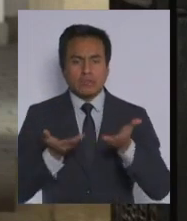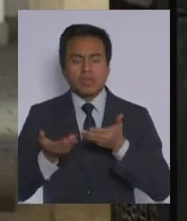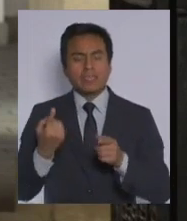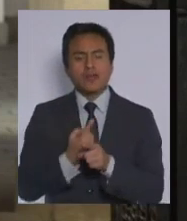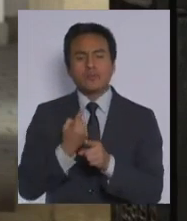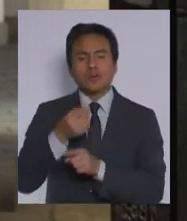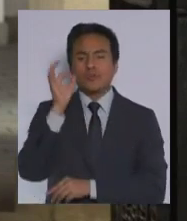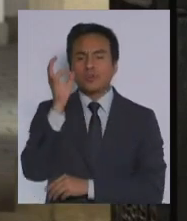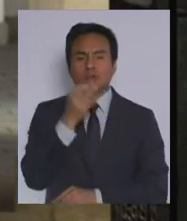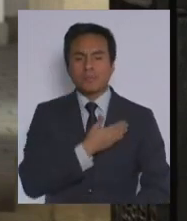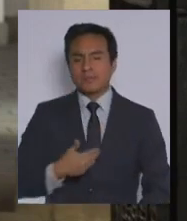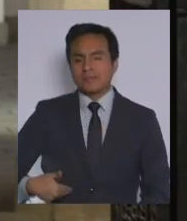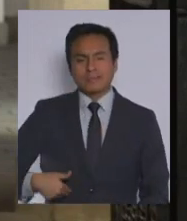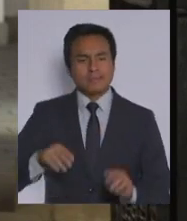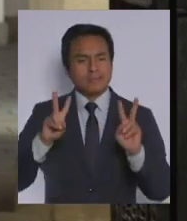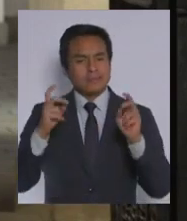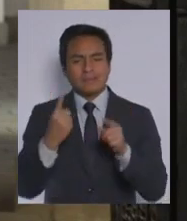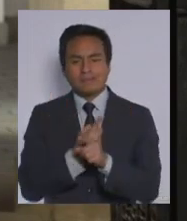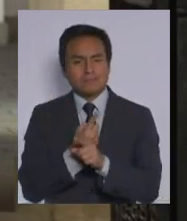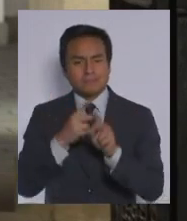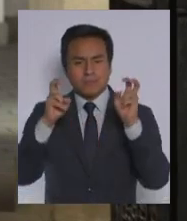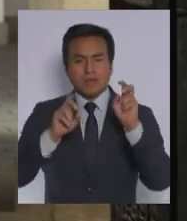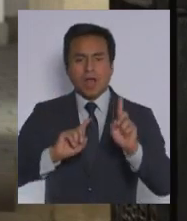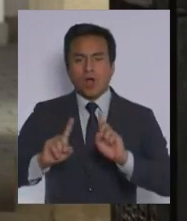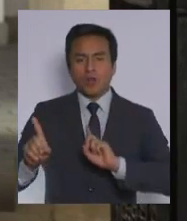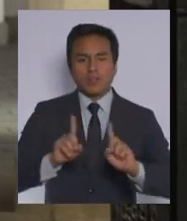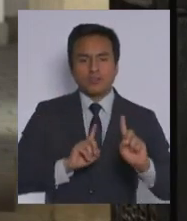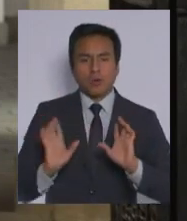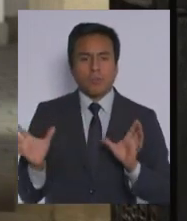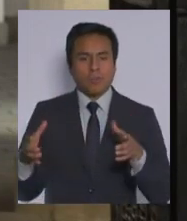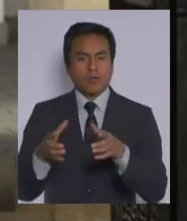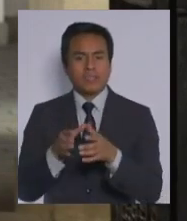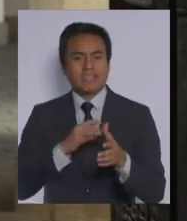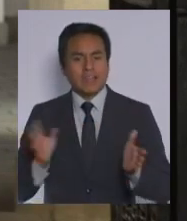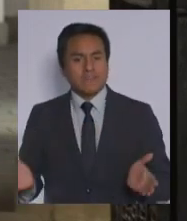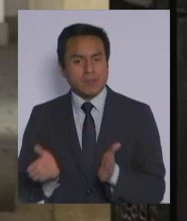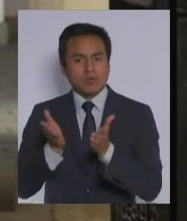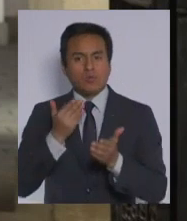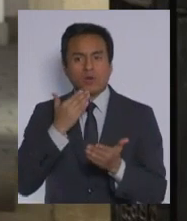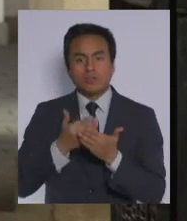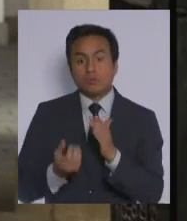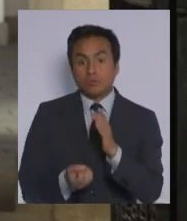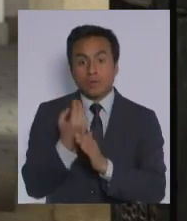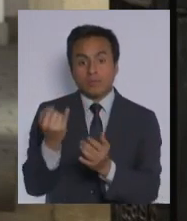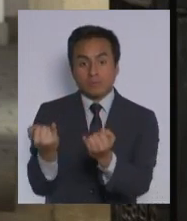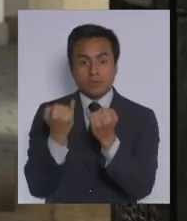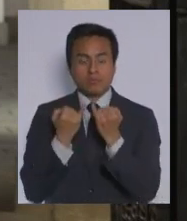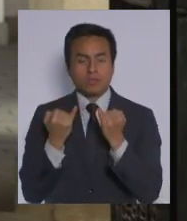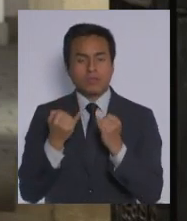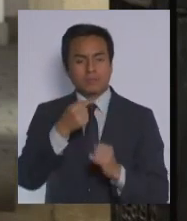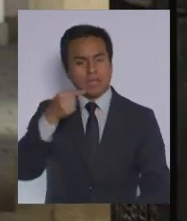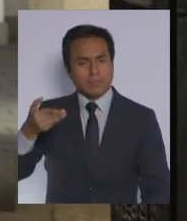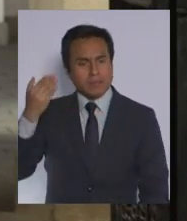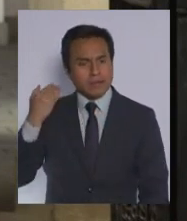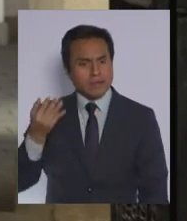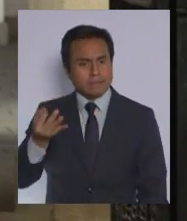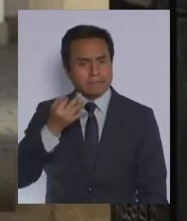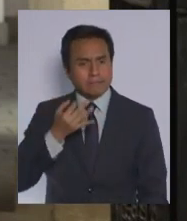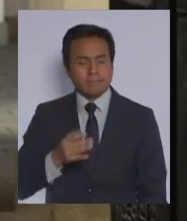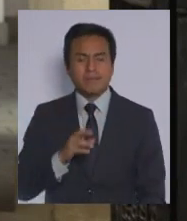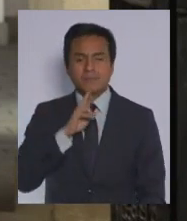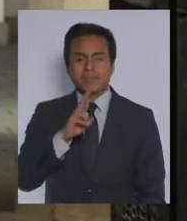conversó en esta reunión con el presidente en torno a la coordinación con el bloque y cuando podríamos tener novedades en torno también a lo que se anunció la semana pasada